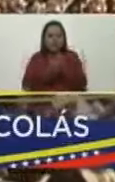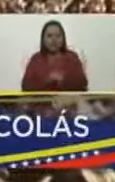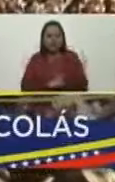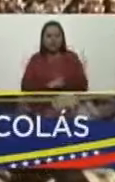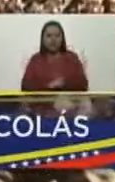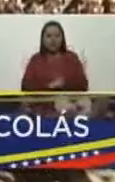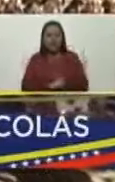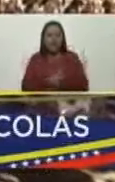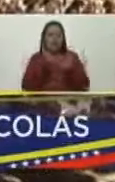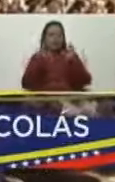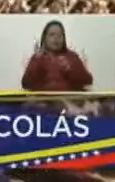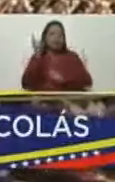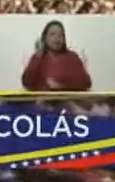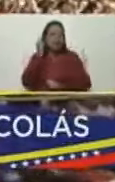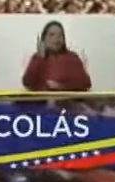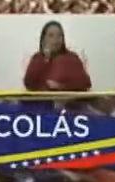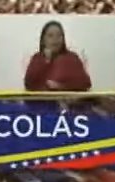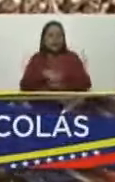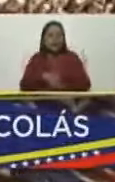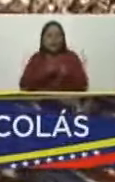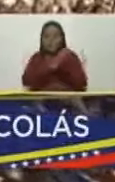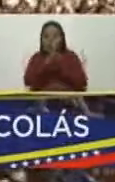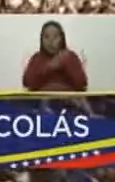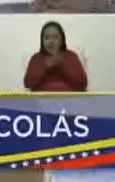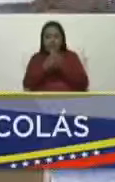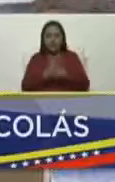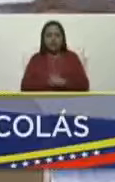de nuevos emprendimientos.